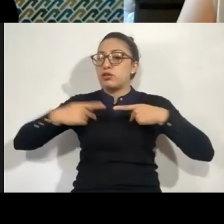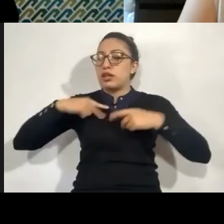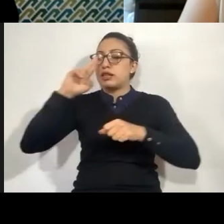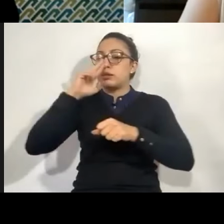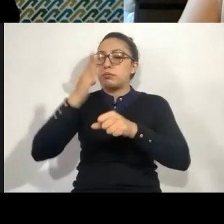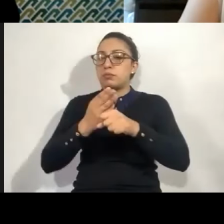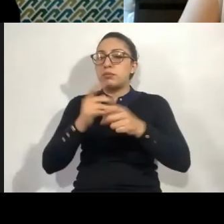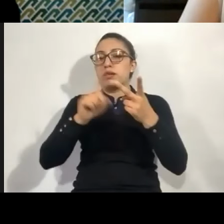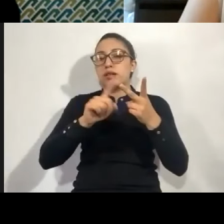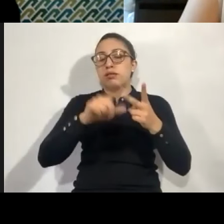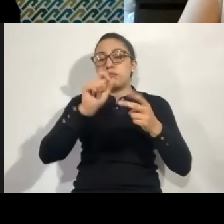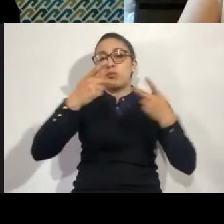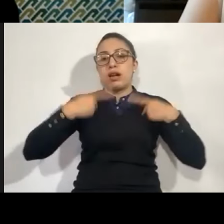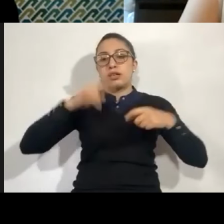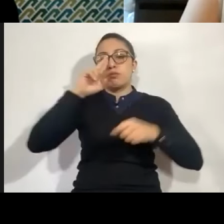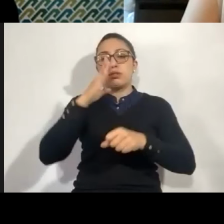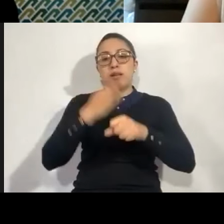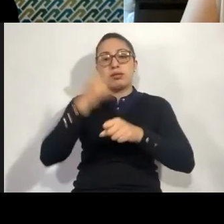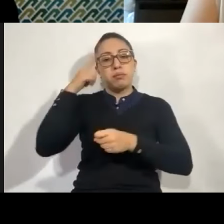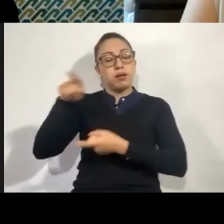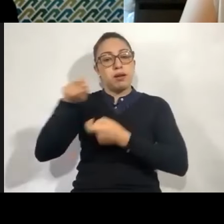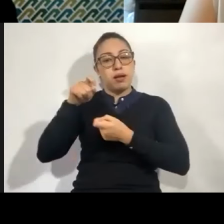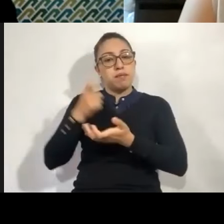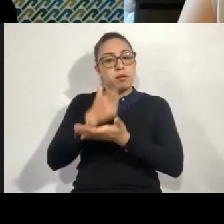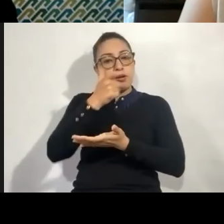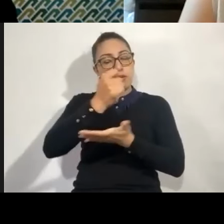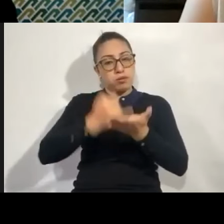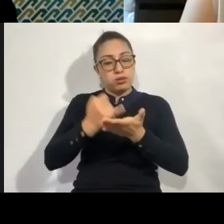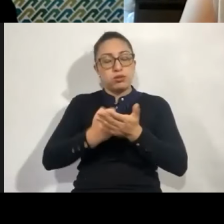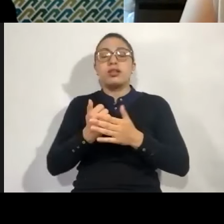autoridades fiscales. Sin embargo,